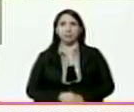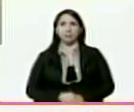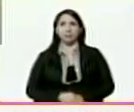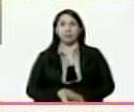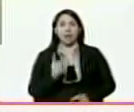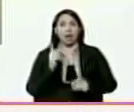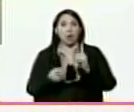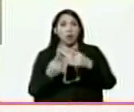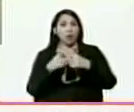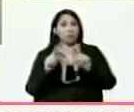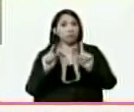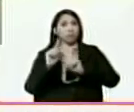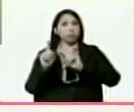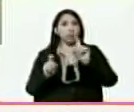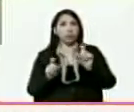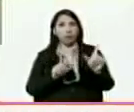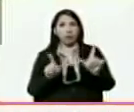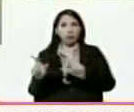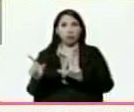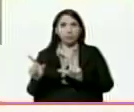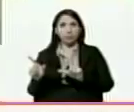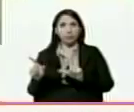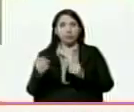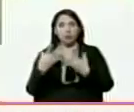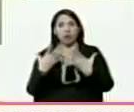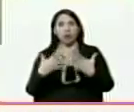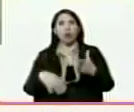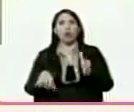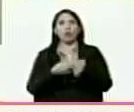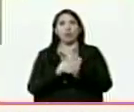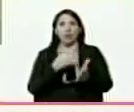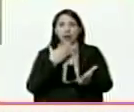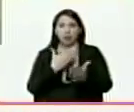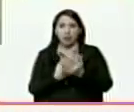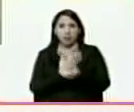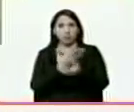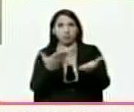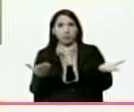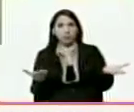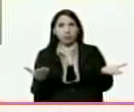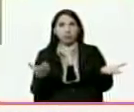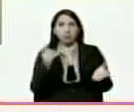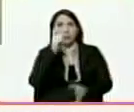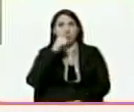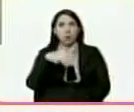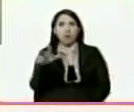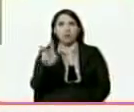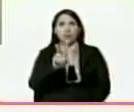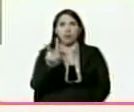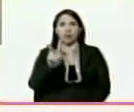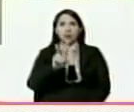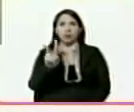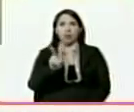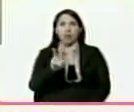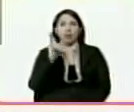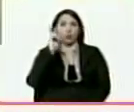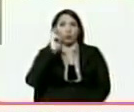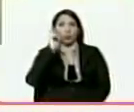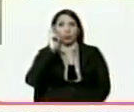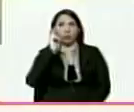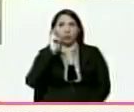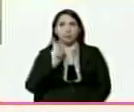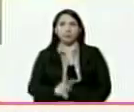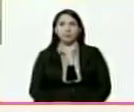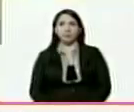¿Alguna otra? Listo, bueno, de nuevo, agradecerle a ustedes y al pueblo de Venezuela que nos escuche